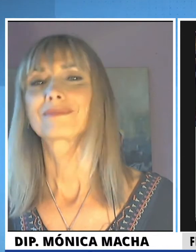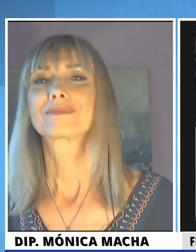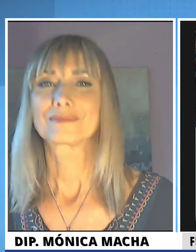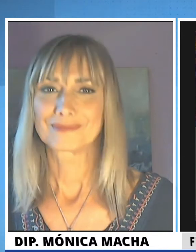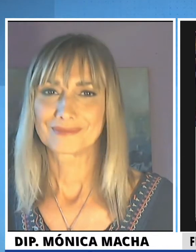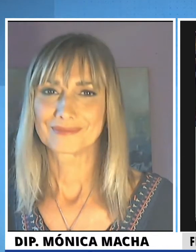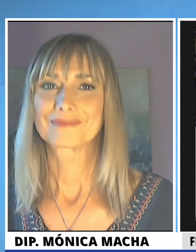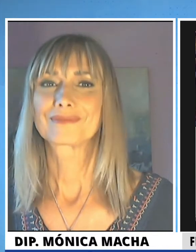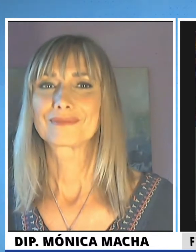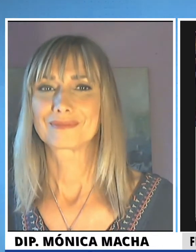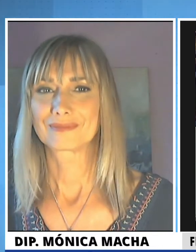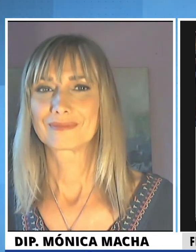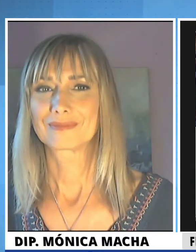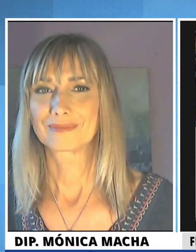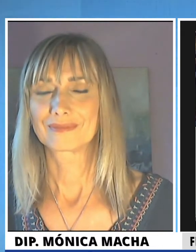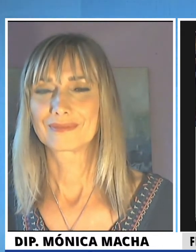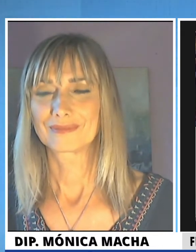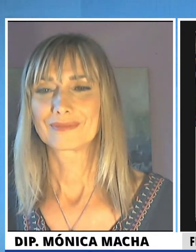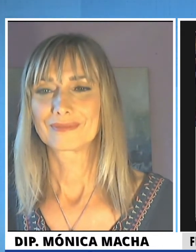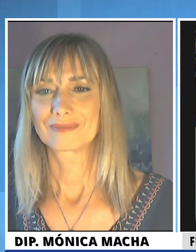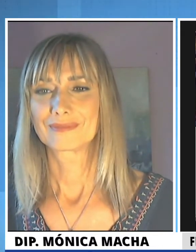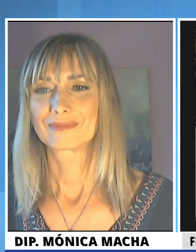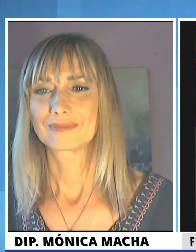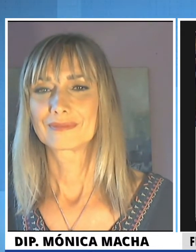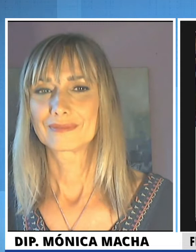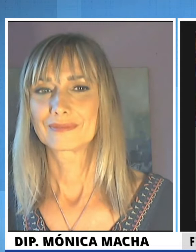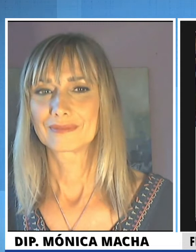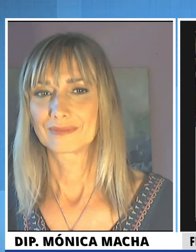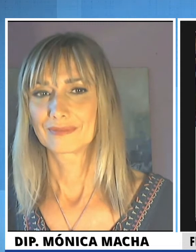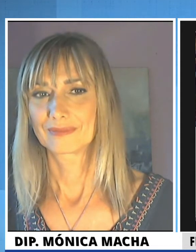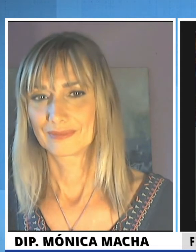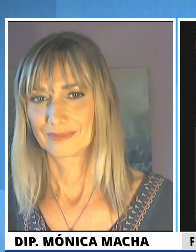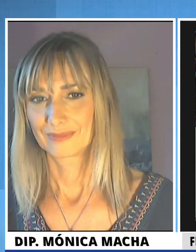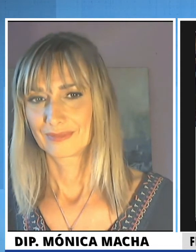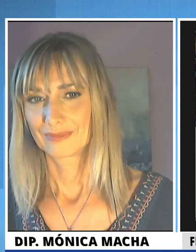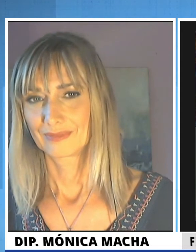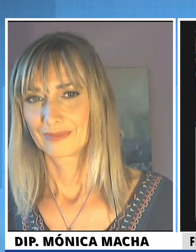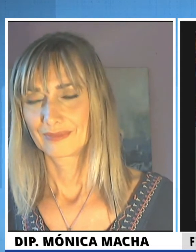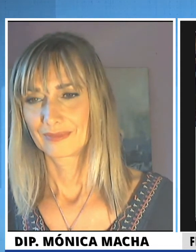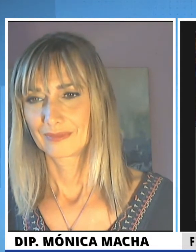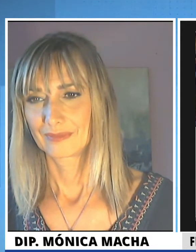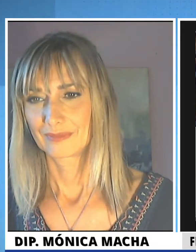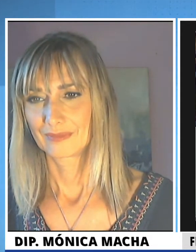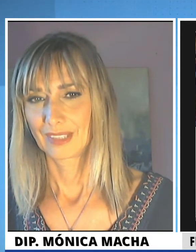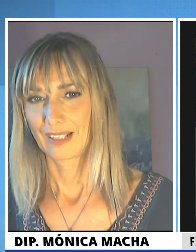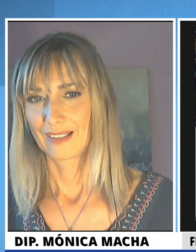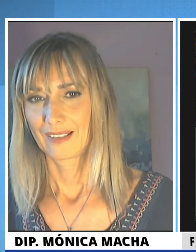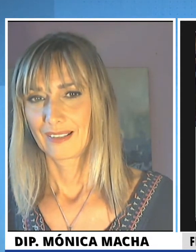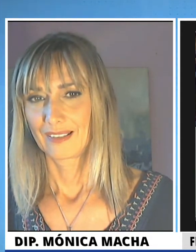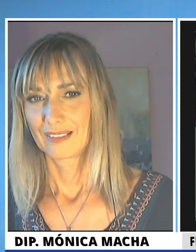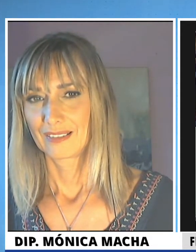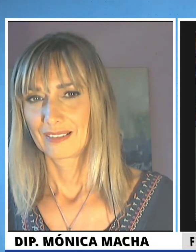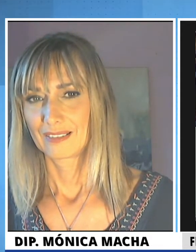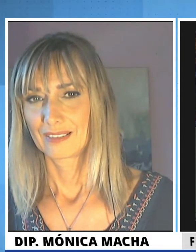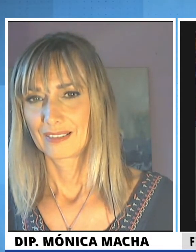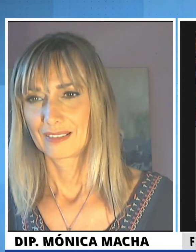que hacer todo el recorrido que hicimos para instalar cuestiones vinculadas al feminismo, a las mujeres, ahora